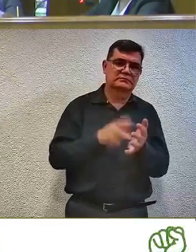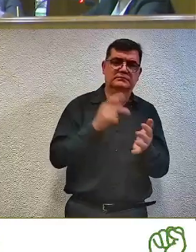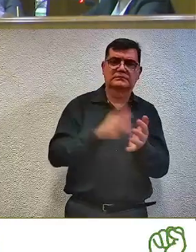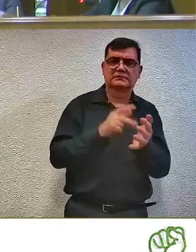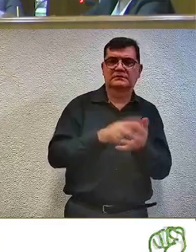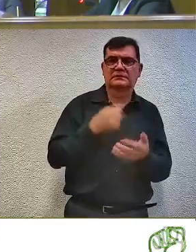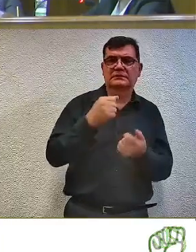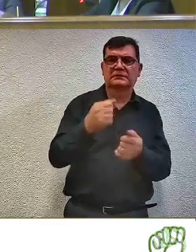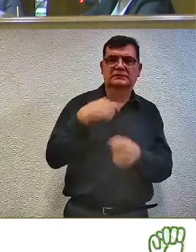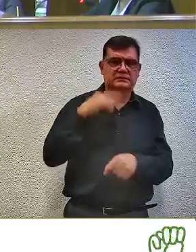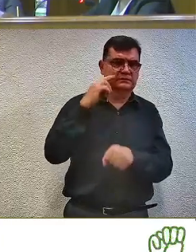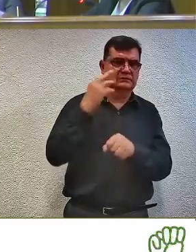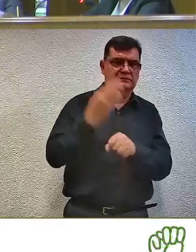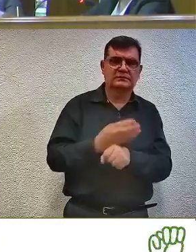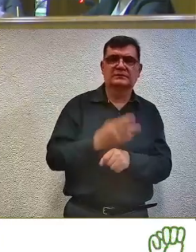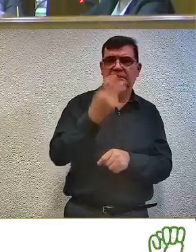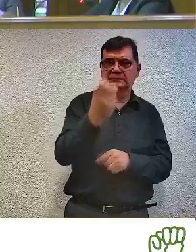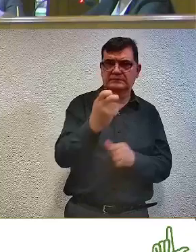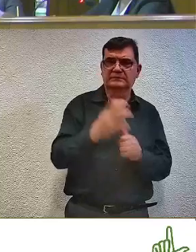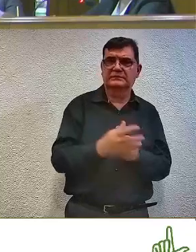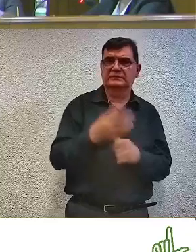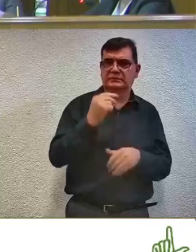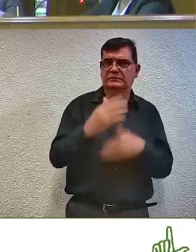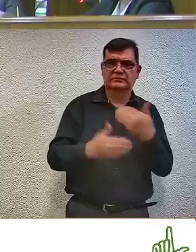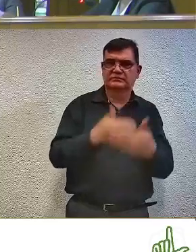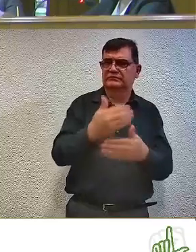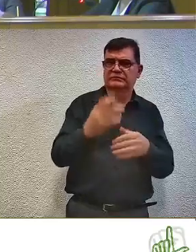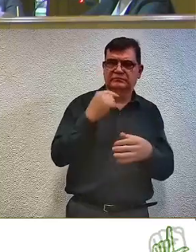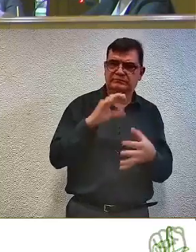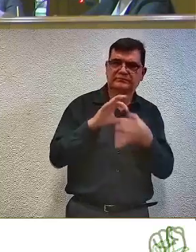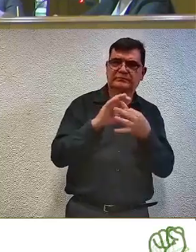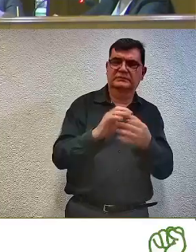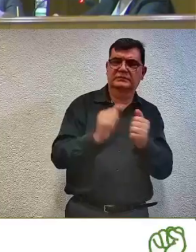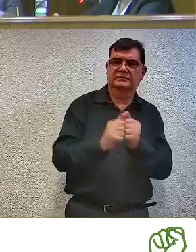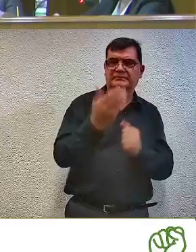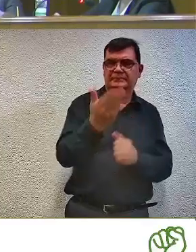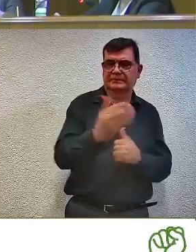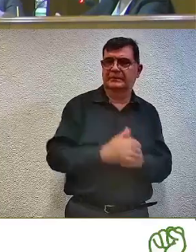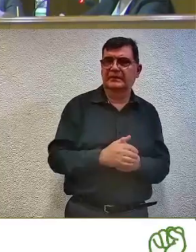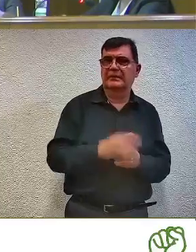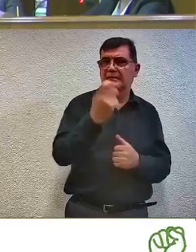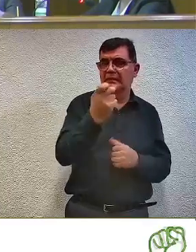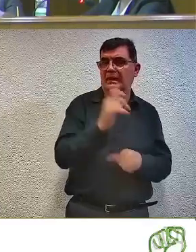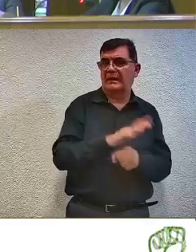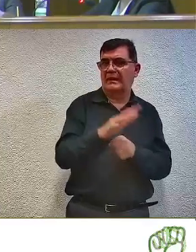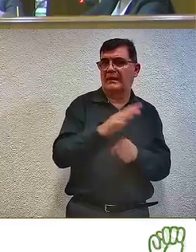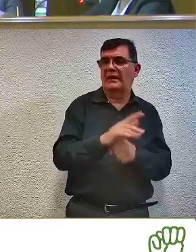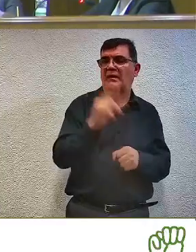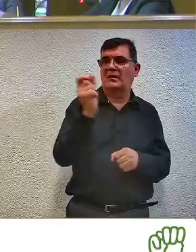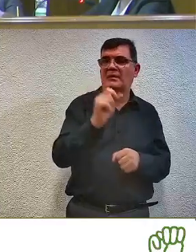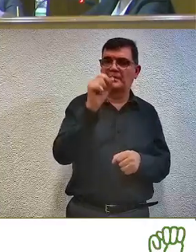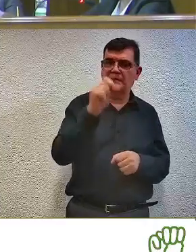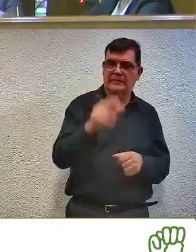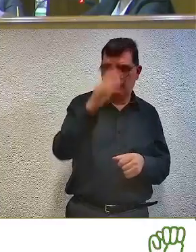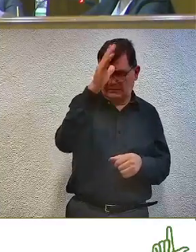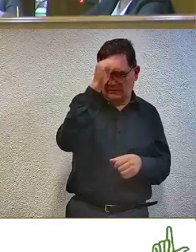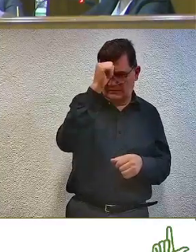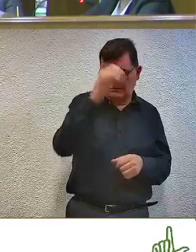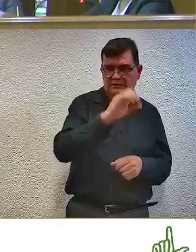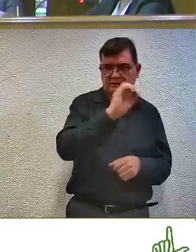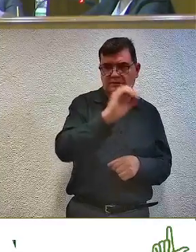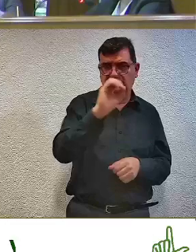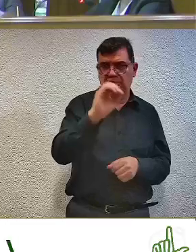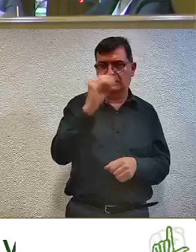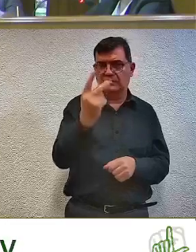autoridad responsable. Por ello, no procede la vinculación solicitada, sobre todo cuando el propio acuerdo